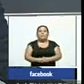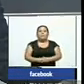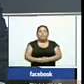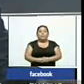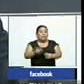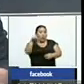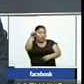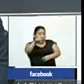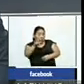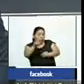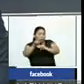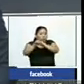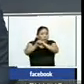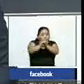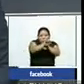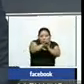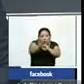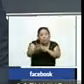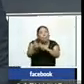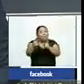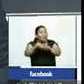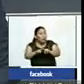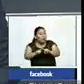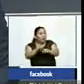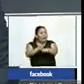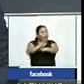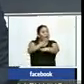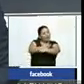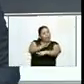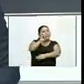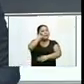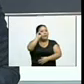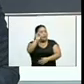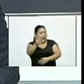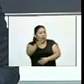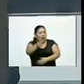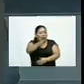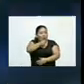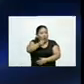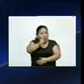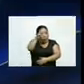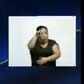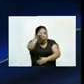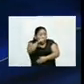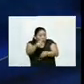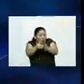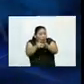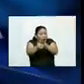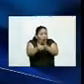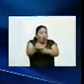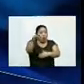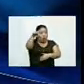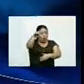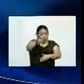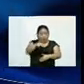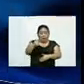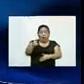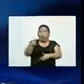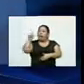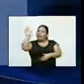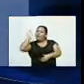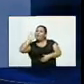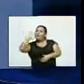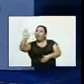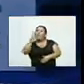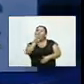Vamos a ir a una pequeña pausa comercial, pero antes queremos comentarles una información que está en desarrollo y es que autoridades en Honduras